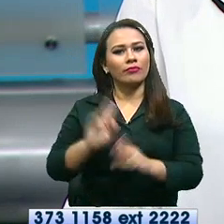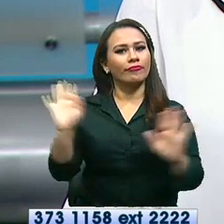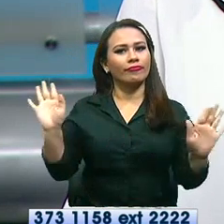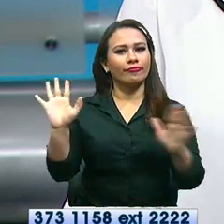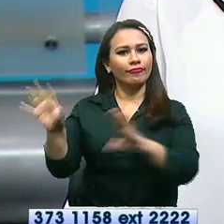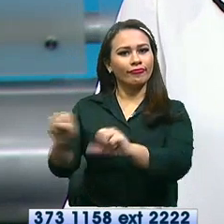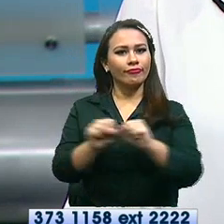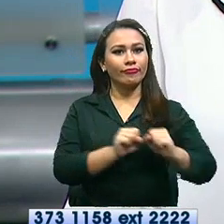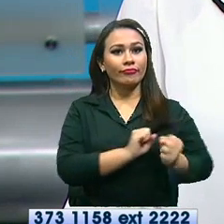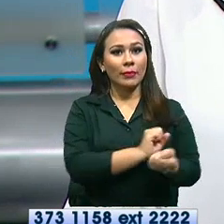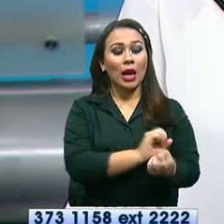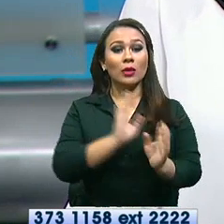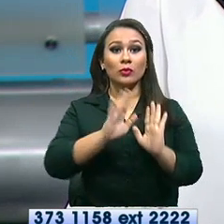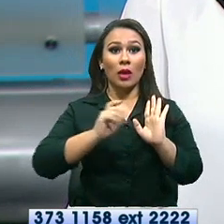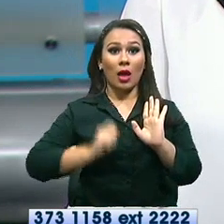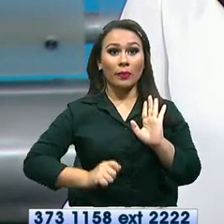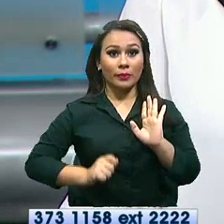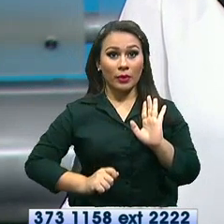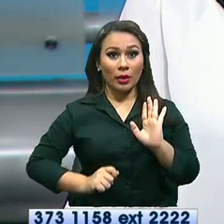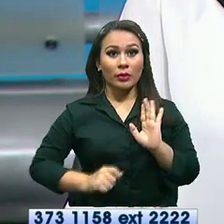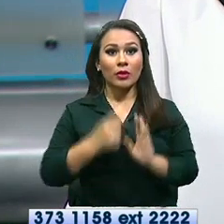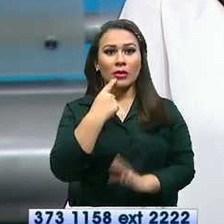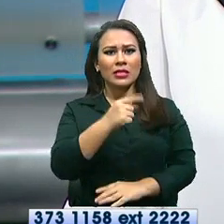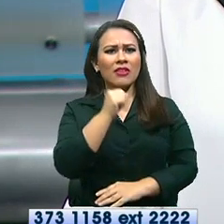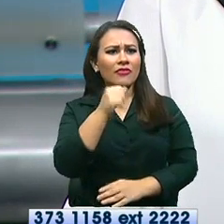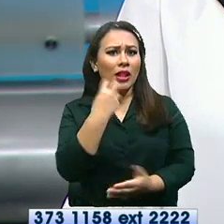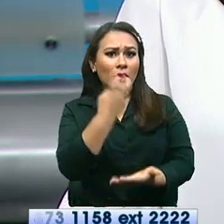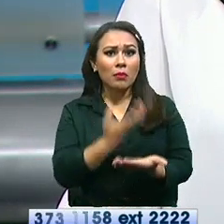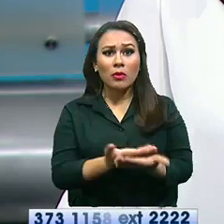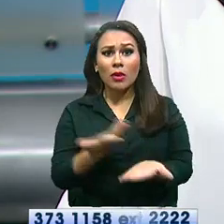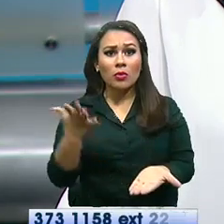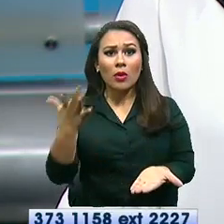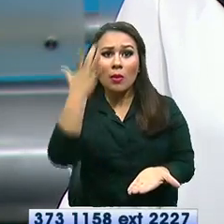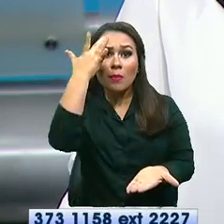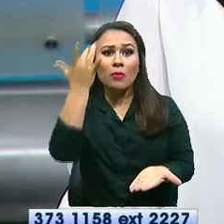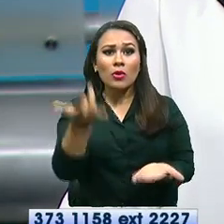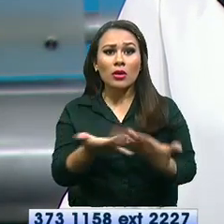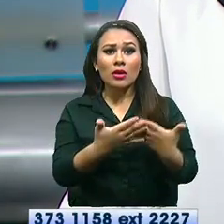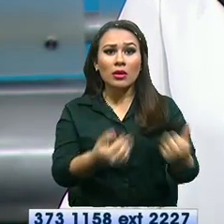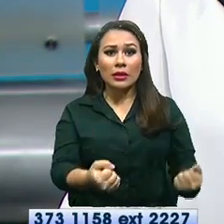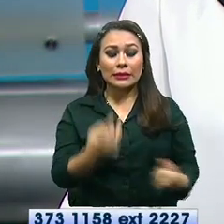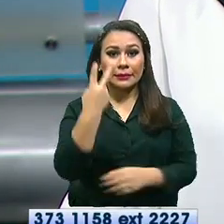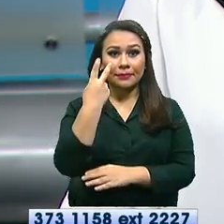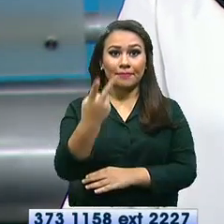y su abogado, en esta última detención no se encontraron pruebas vinculantes. Veamos.